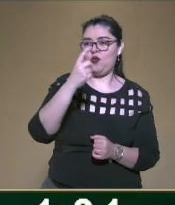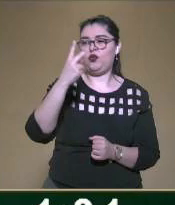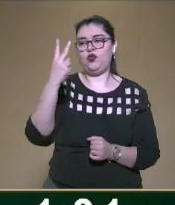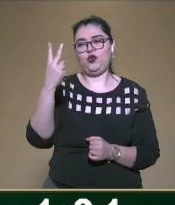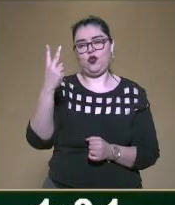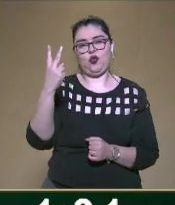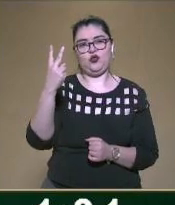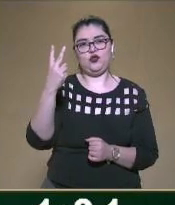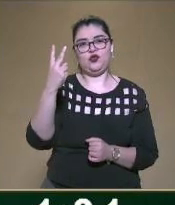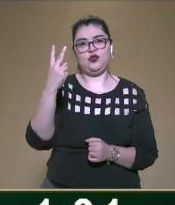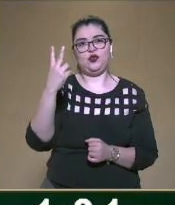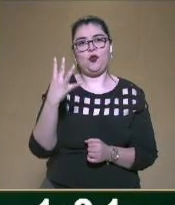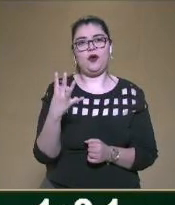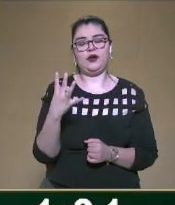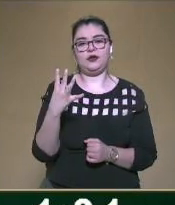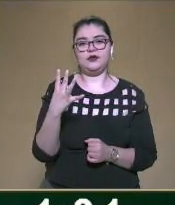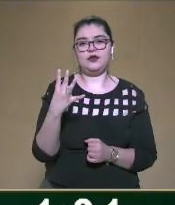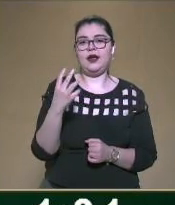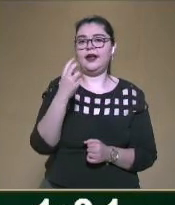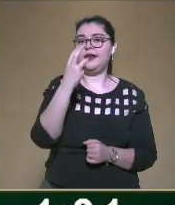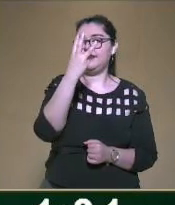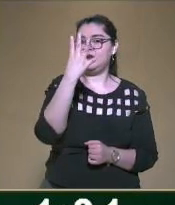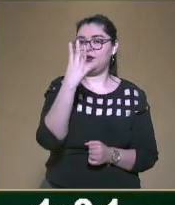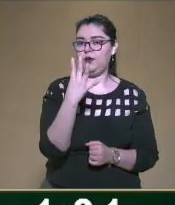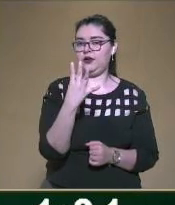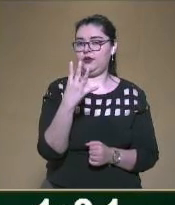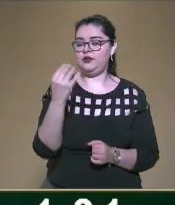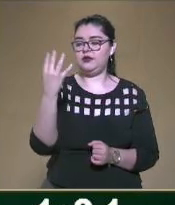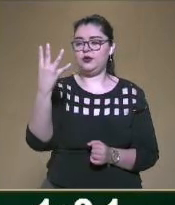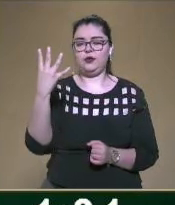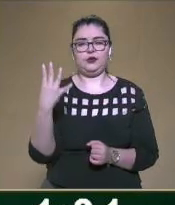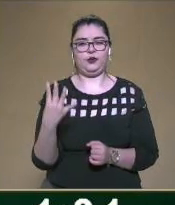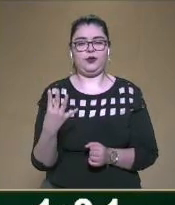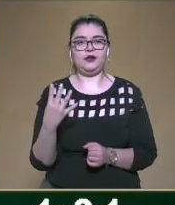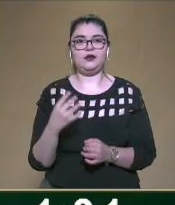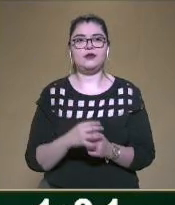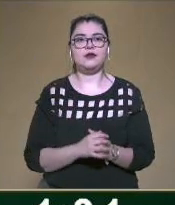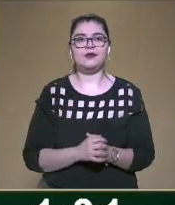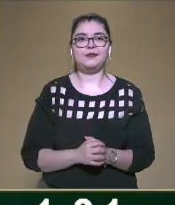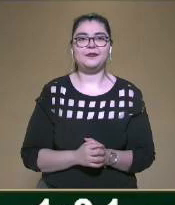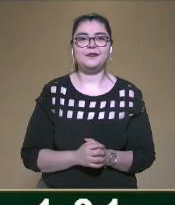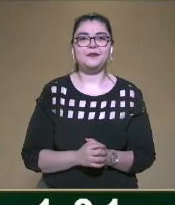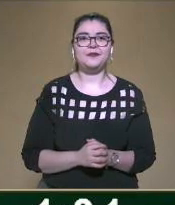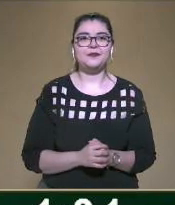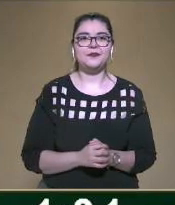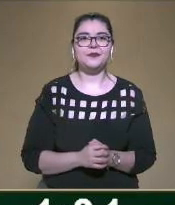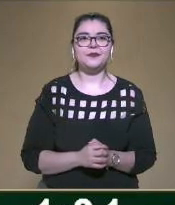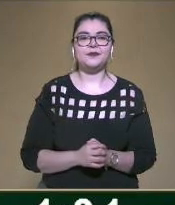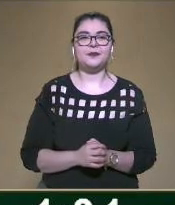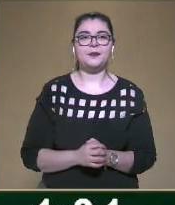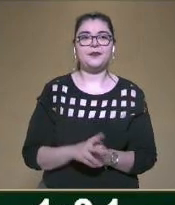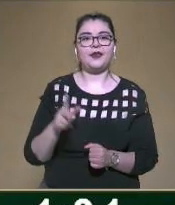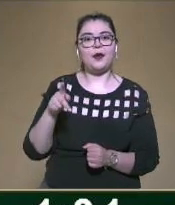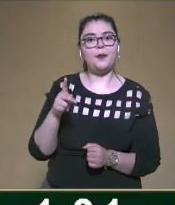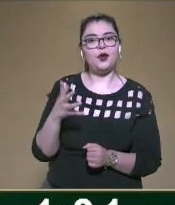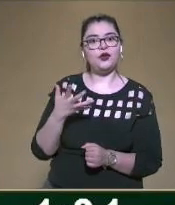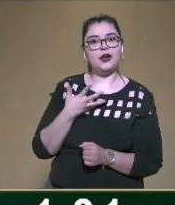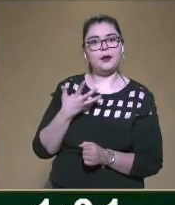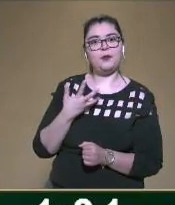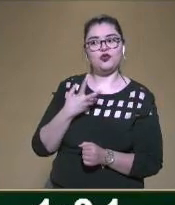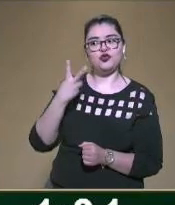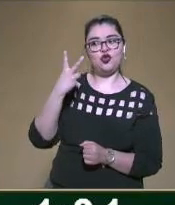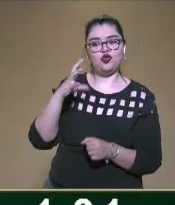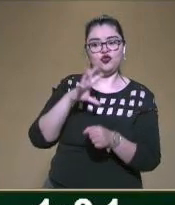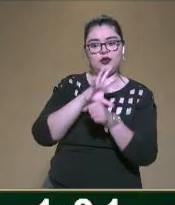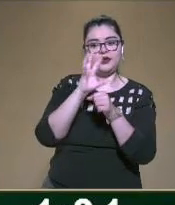dos... cuartos, tres, tres, cuartos, cuatro cuartos. Pero tengo dos enteros, me va a tocar